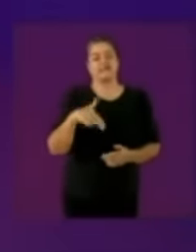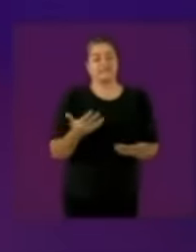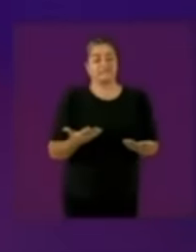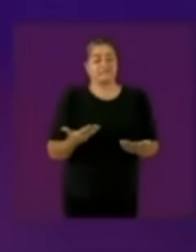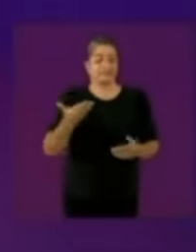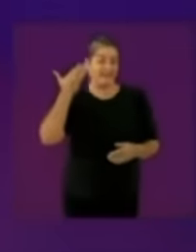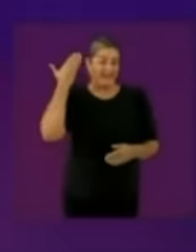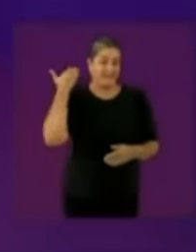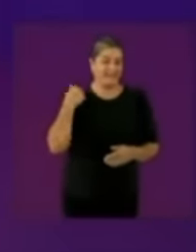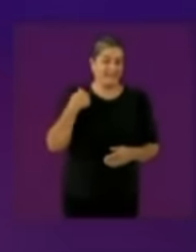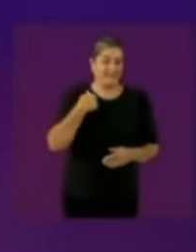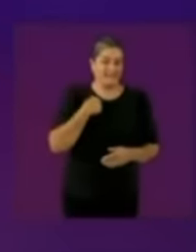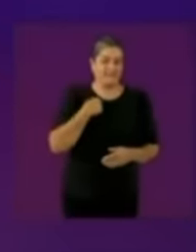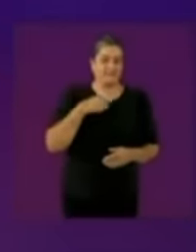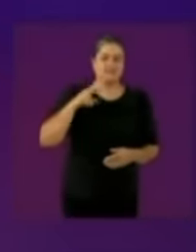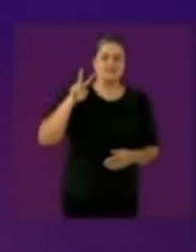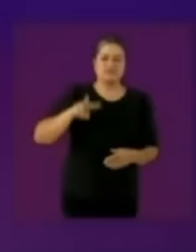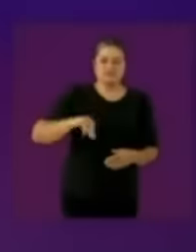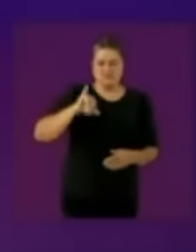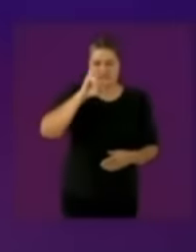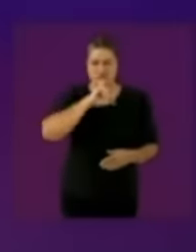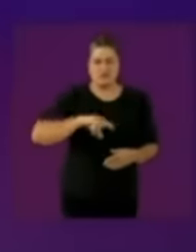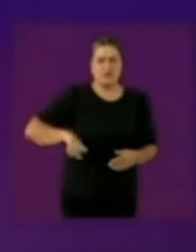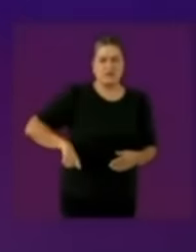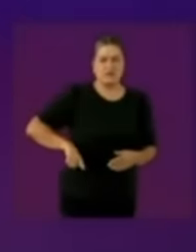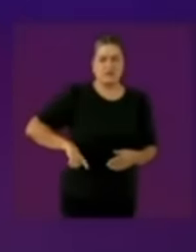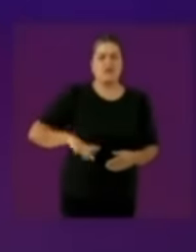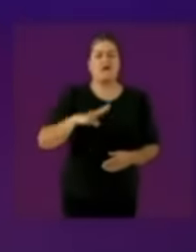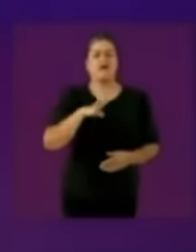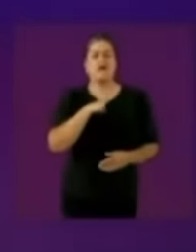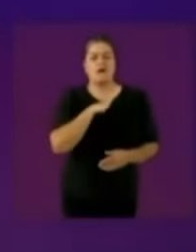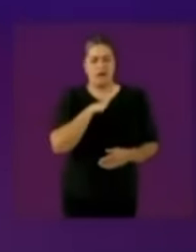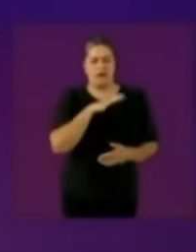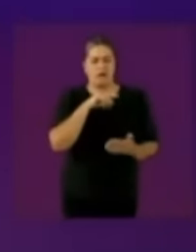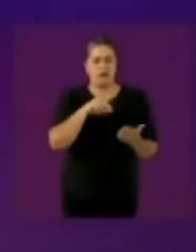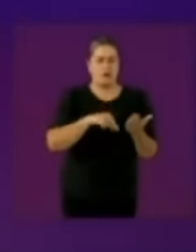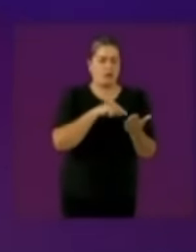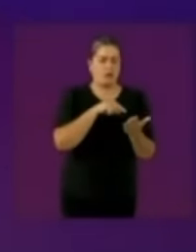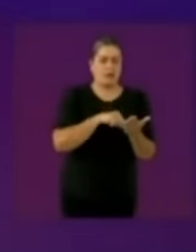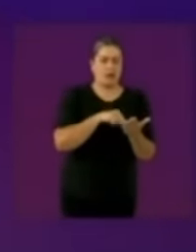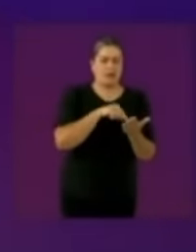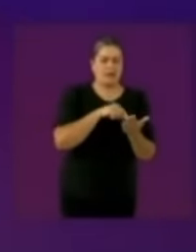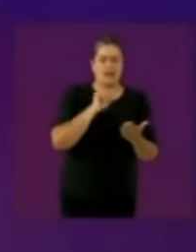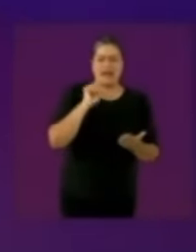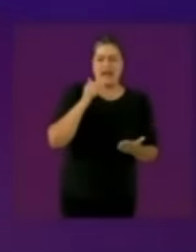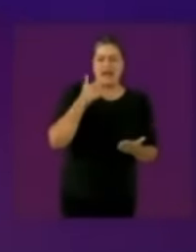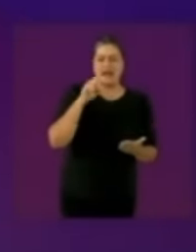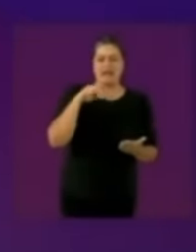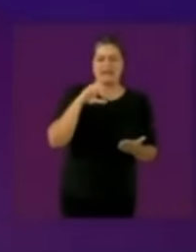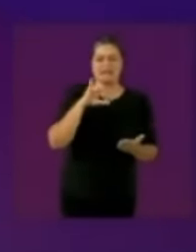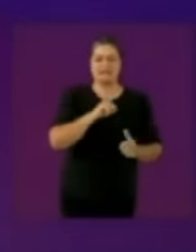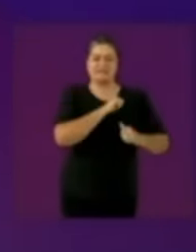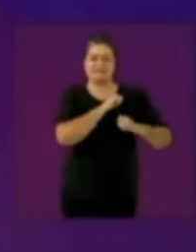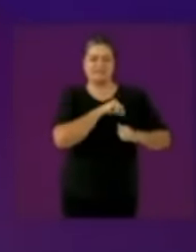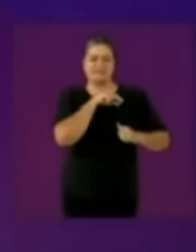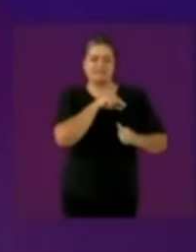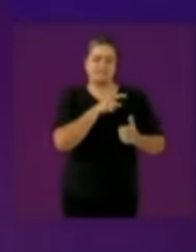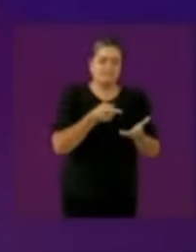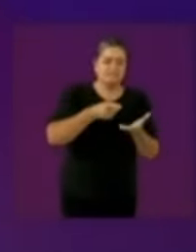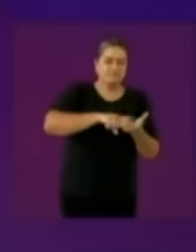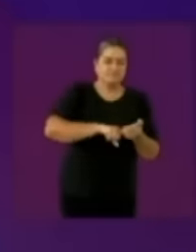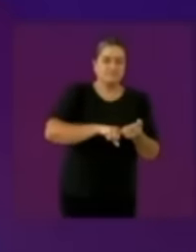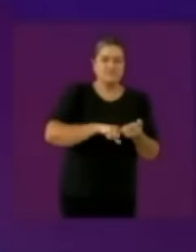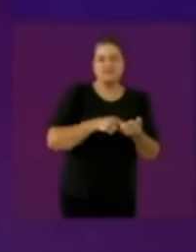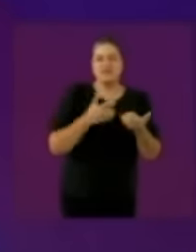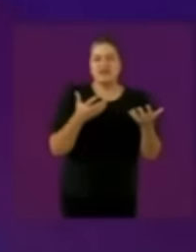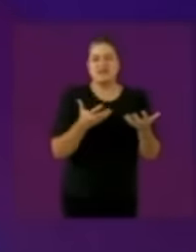dos órganos autónomos, sobre todo porque ella, Xóchitl Gálvez, ha sido la defensora de esos órganos